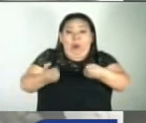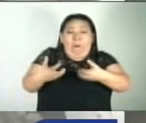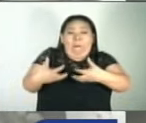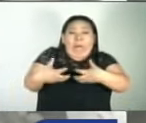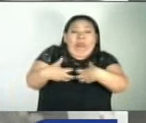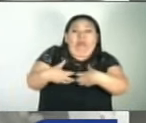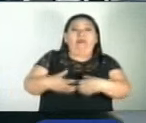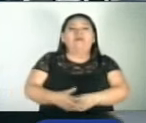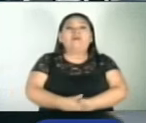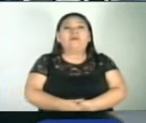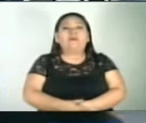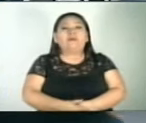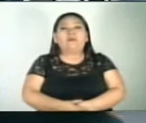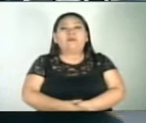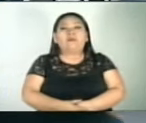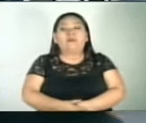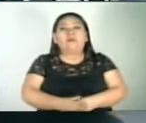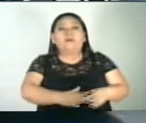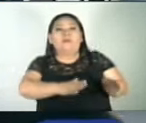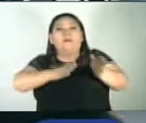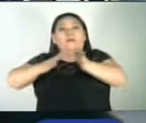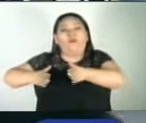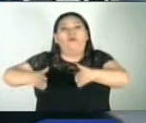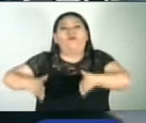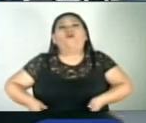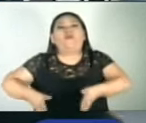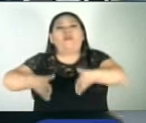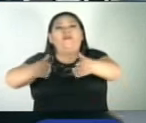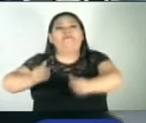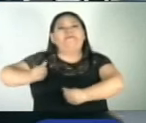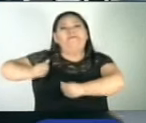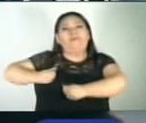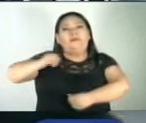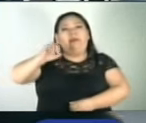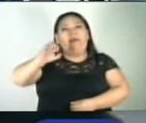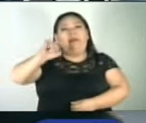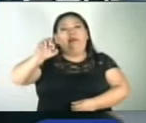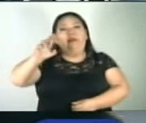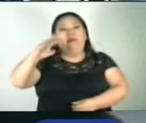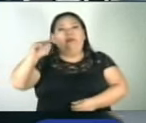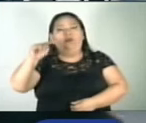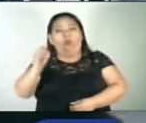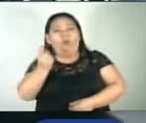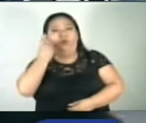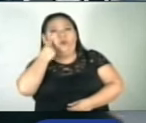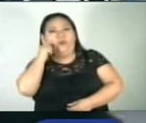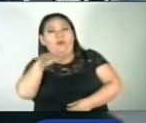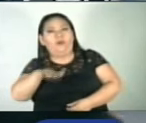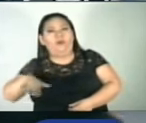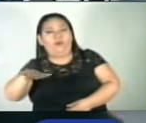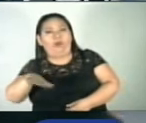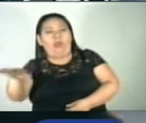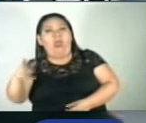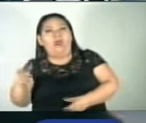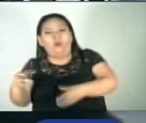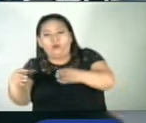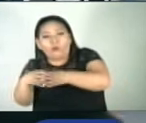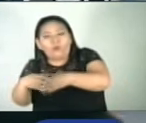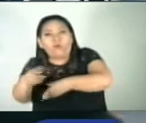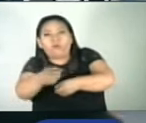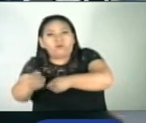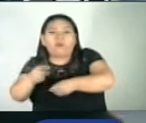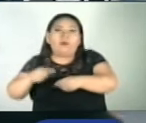los automotores. Y en el Boulevard del Ejército también fue escenario de otro accidente. En las cercanías del Cuerpo de Bomberos, con sentido